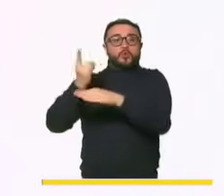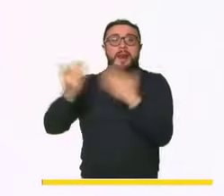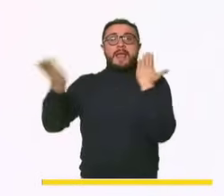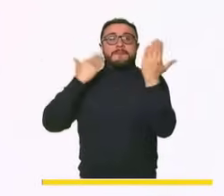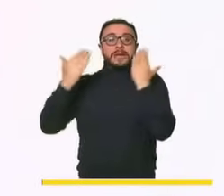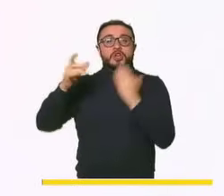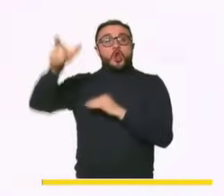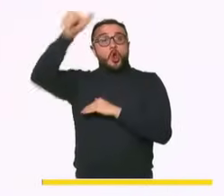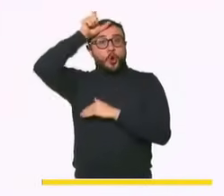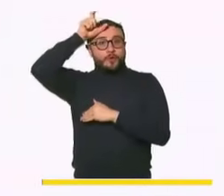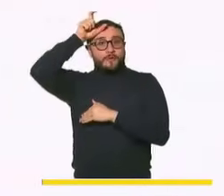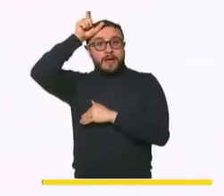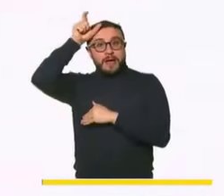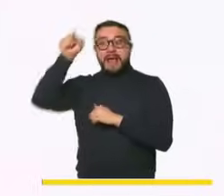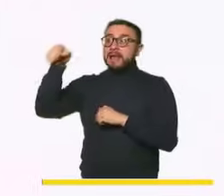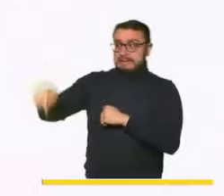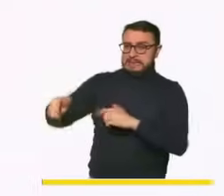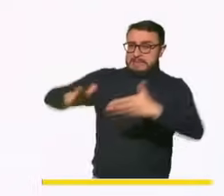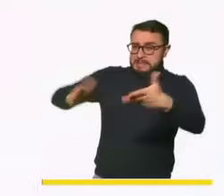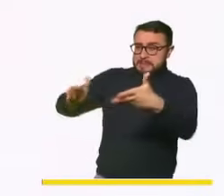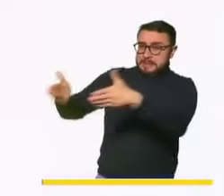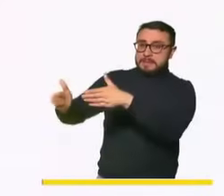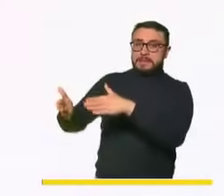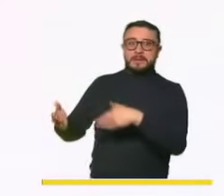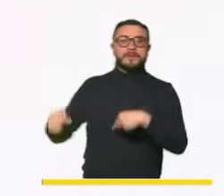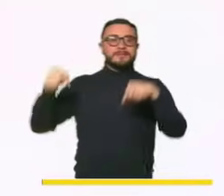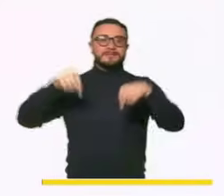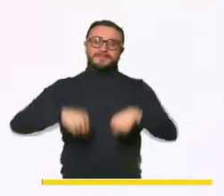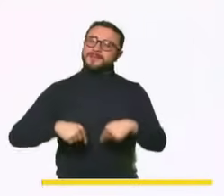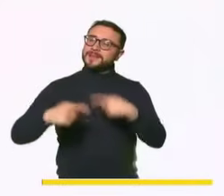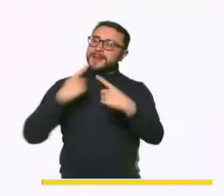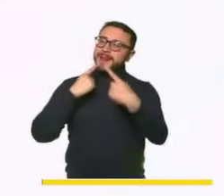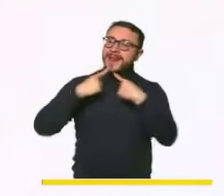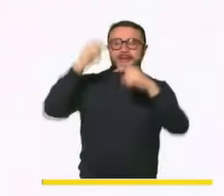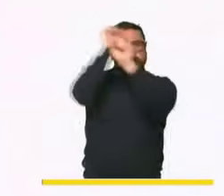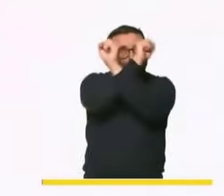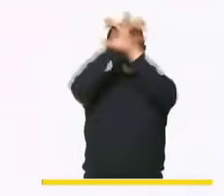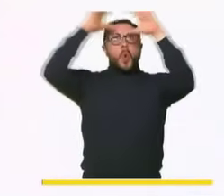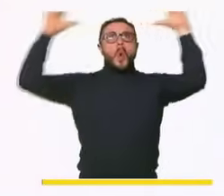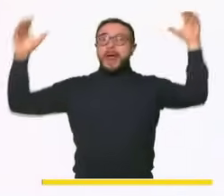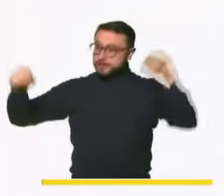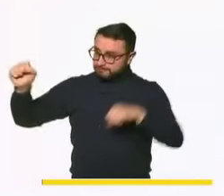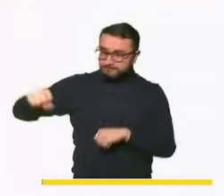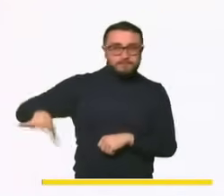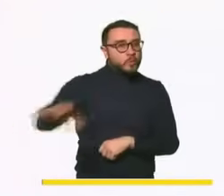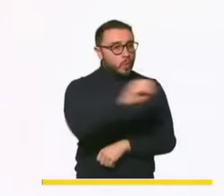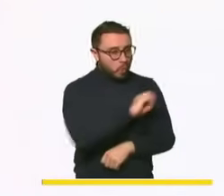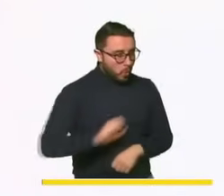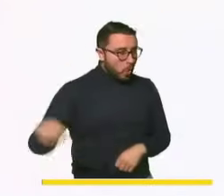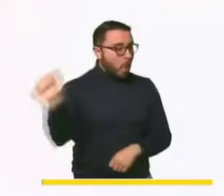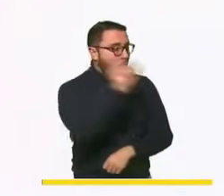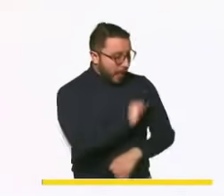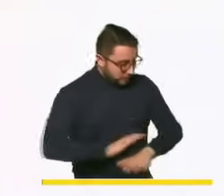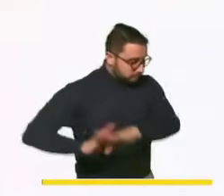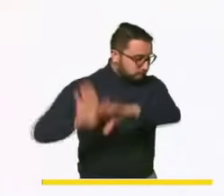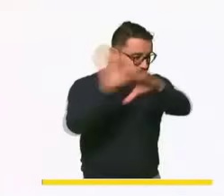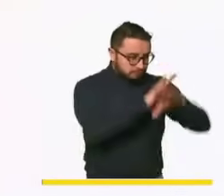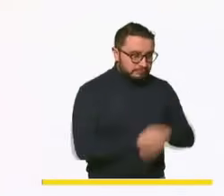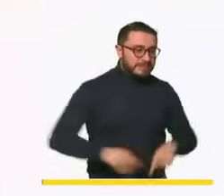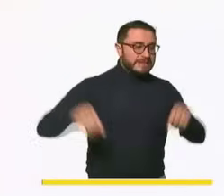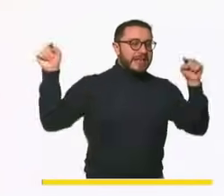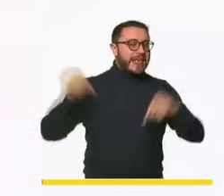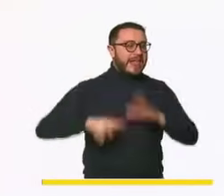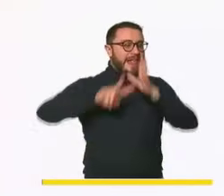de Córdoba. Aquí hablaba de los sueños, sí, señores y señoras. Hablábamos de la